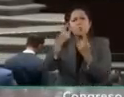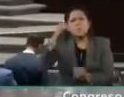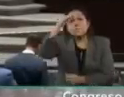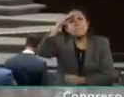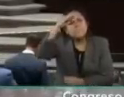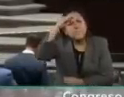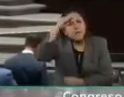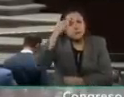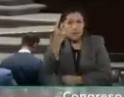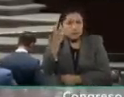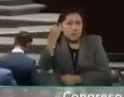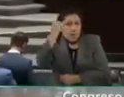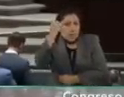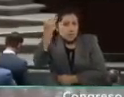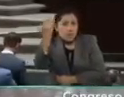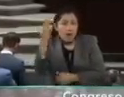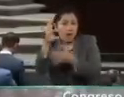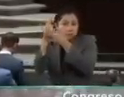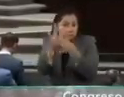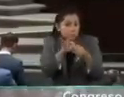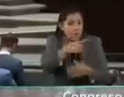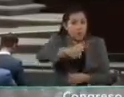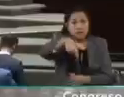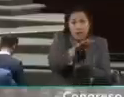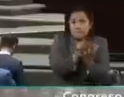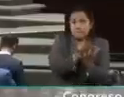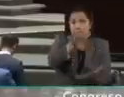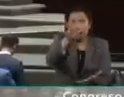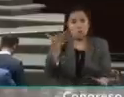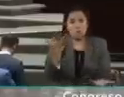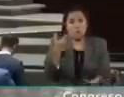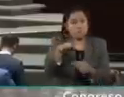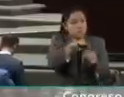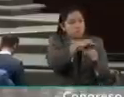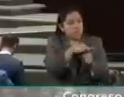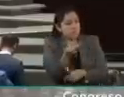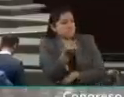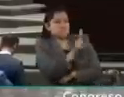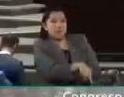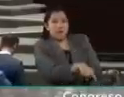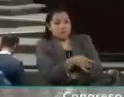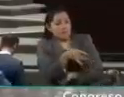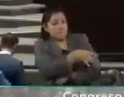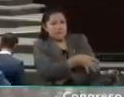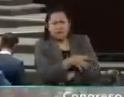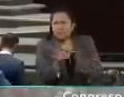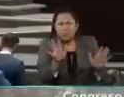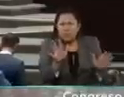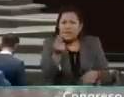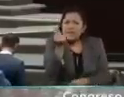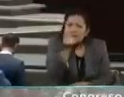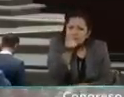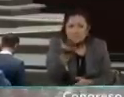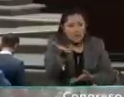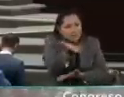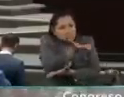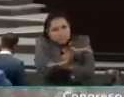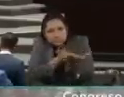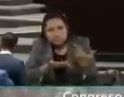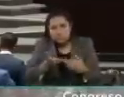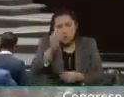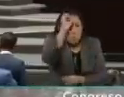una mayoría parcial y aplastante, y el de excluir y diezmar a una pluralidad. La pluralidad es